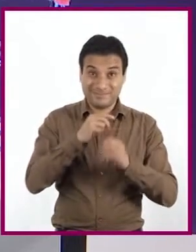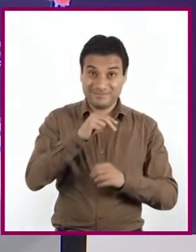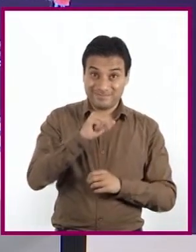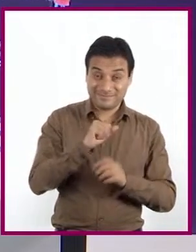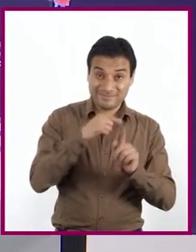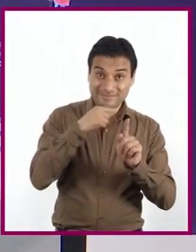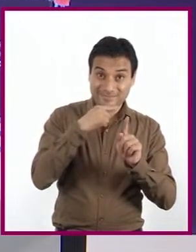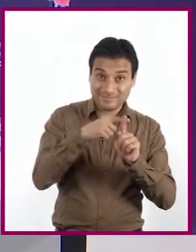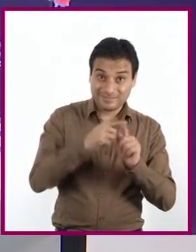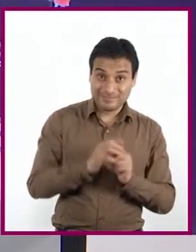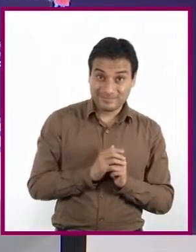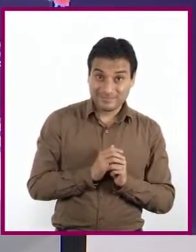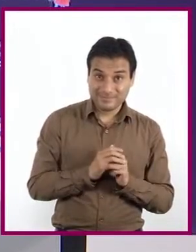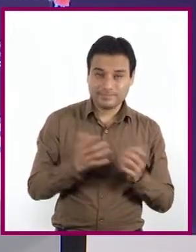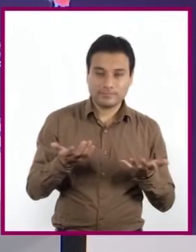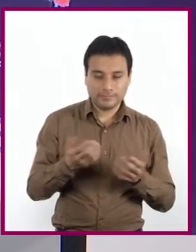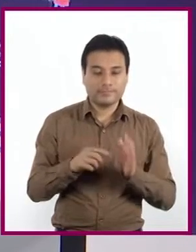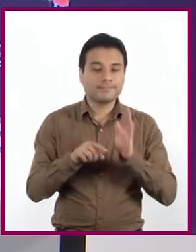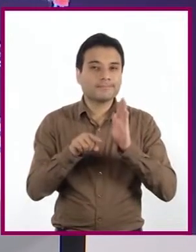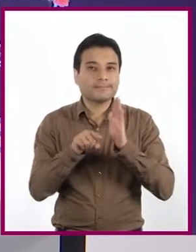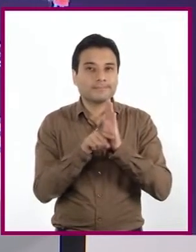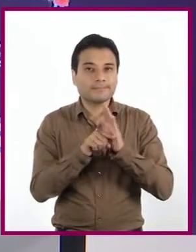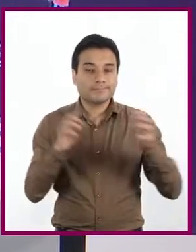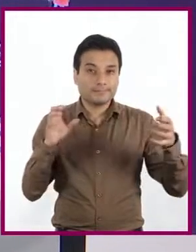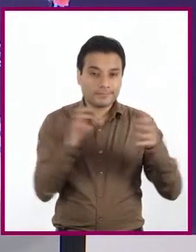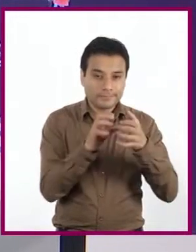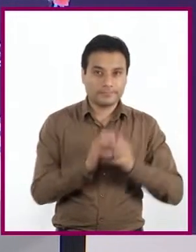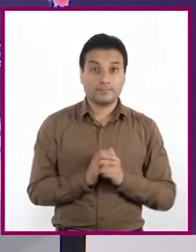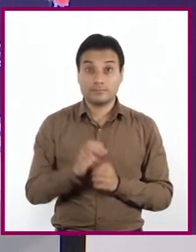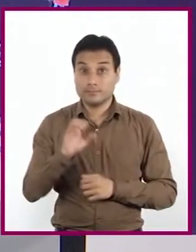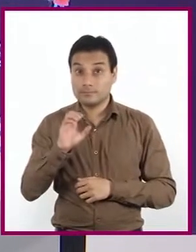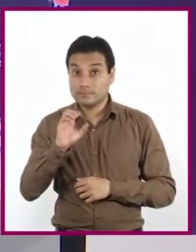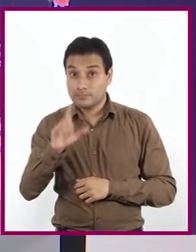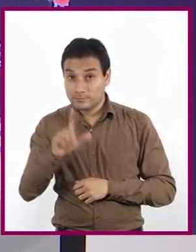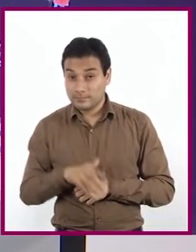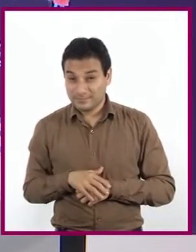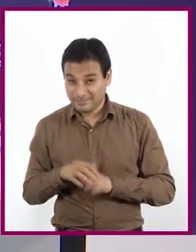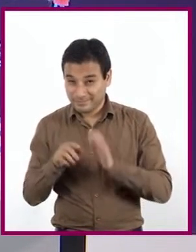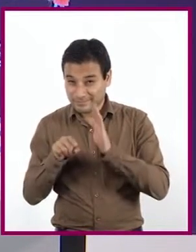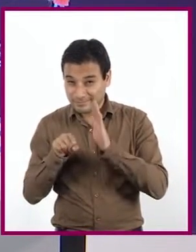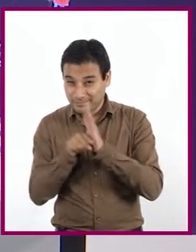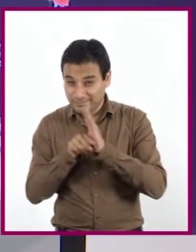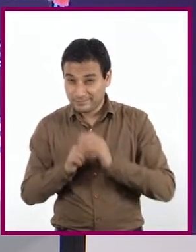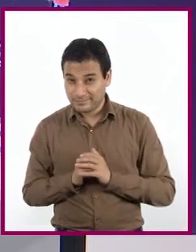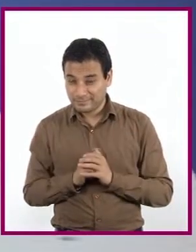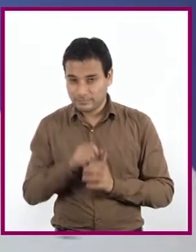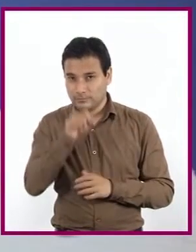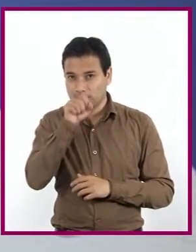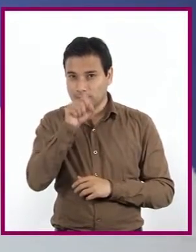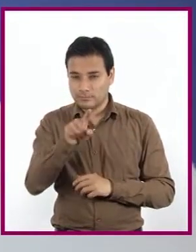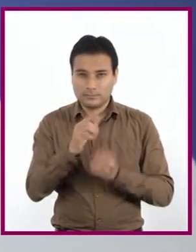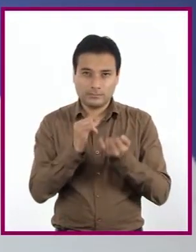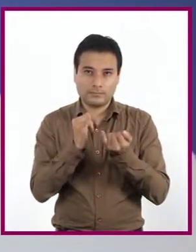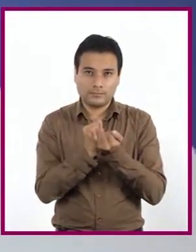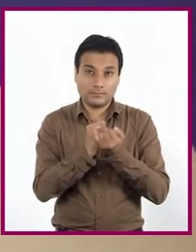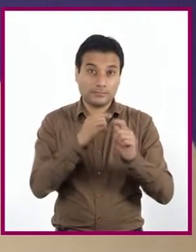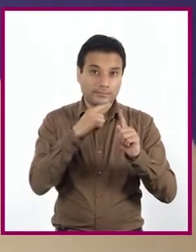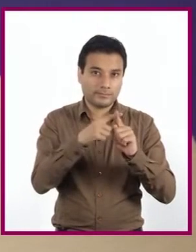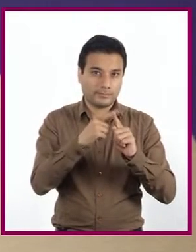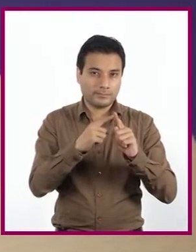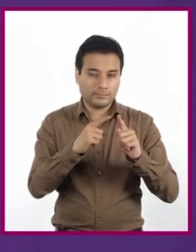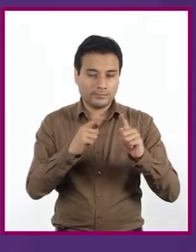son atraídos por el polo negativo y los aniones del cloro, que son negativos, son atraídos por el polo